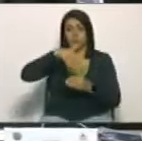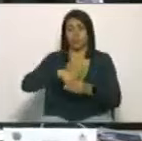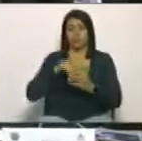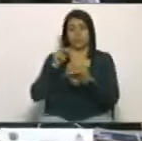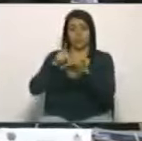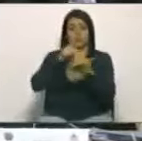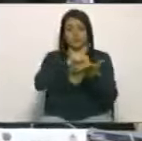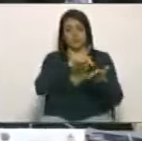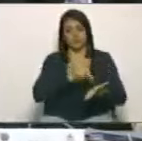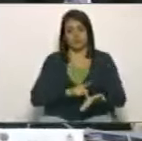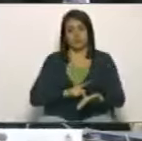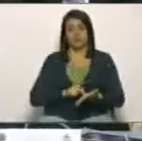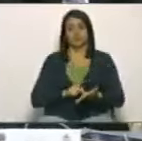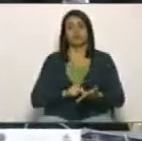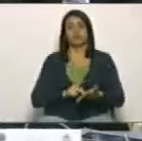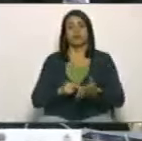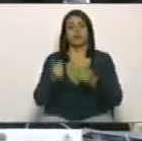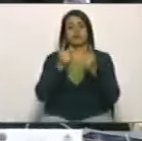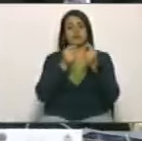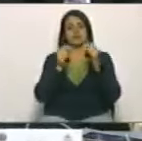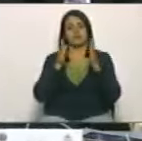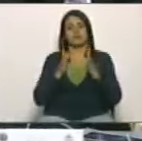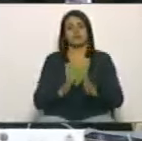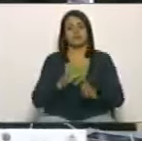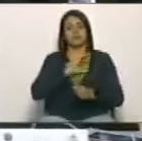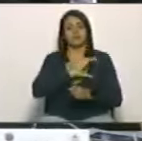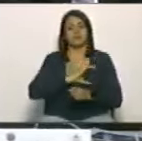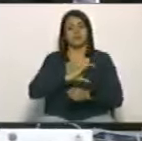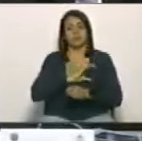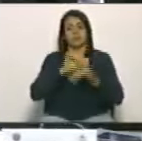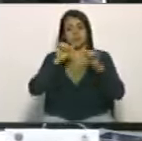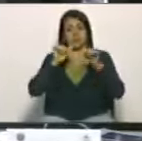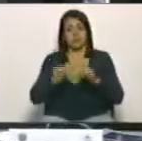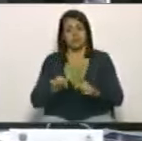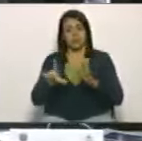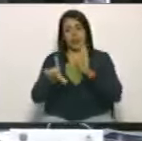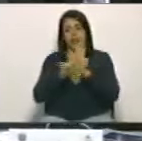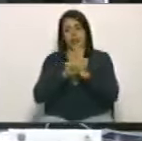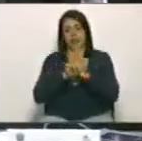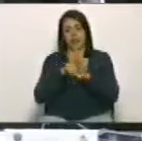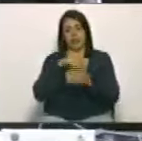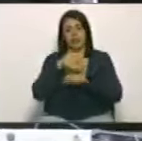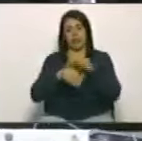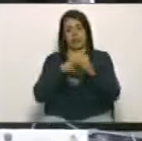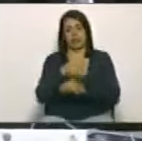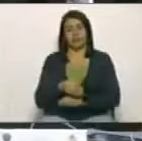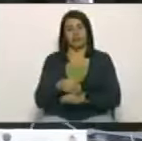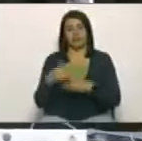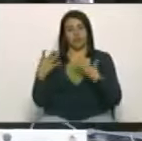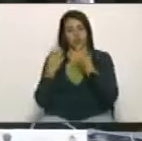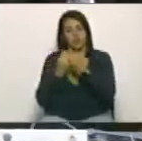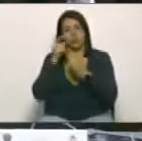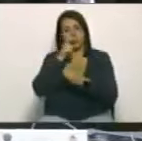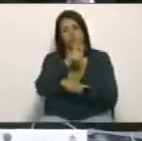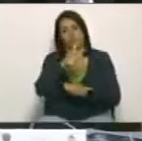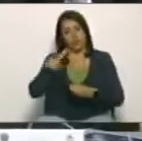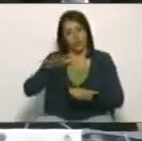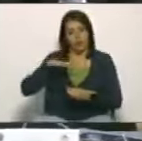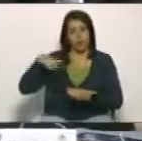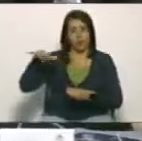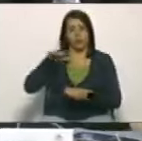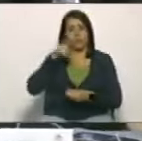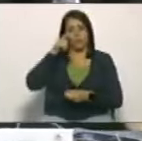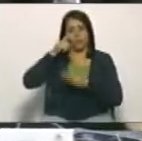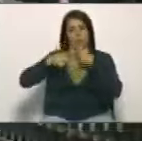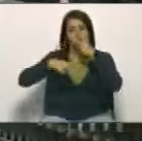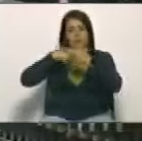nuestra participación desde la Comisión de Finanzas. Como ustedes pueden notar, esto es una ley hecha al calor del pueblo venezolano, al calor del pueblo productor